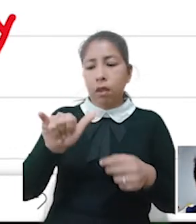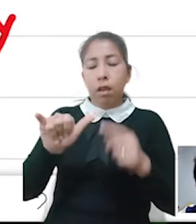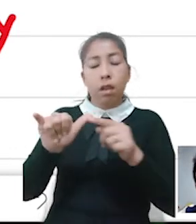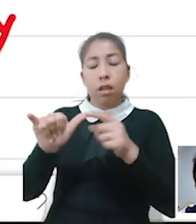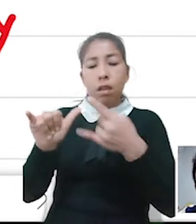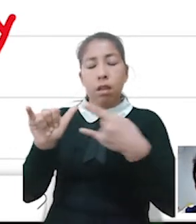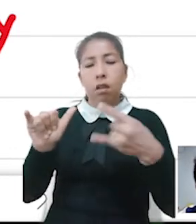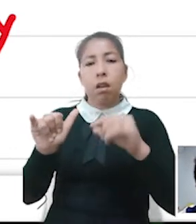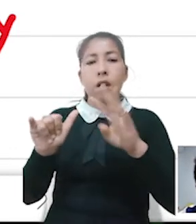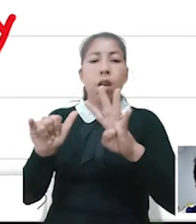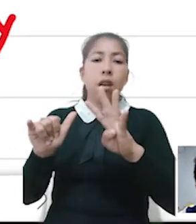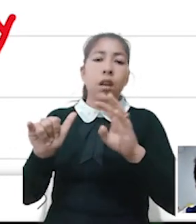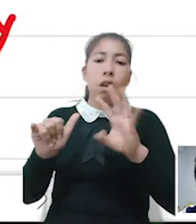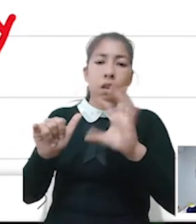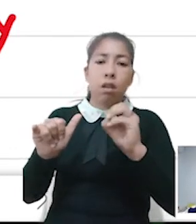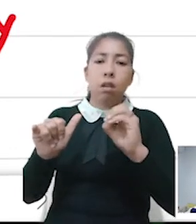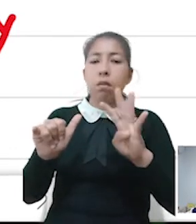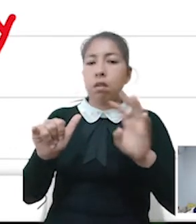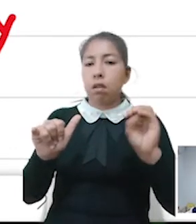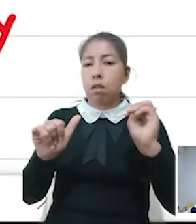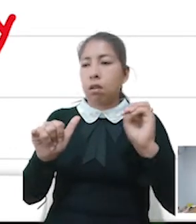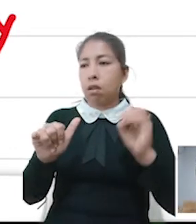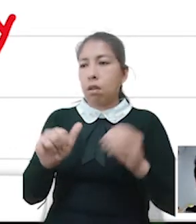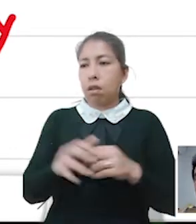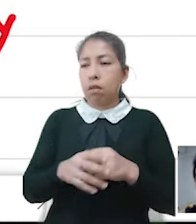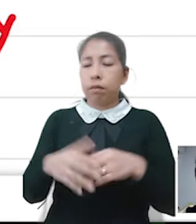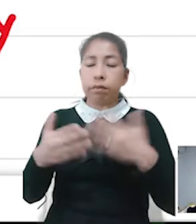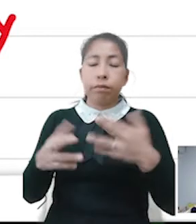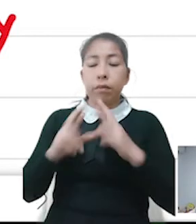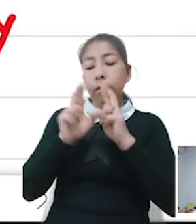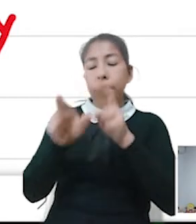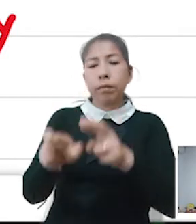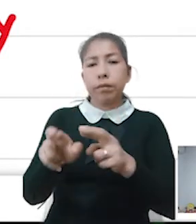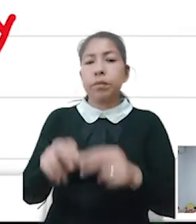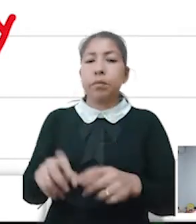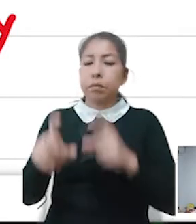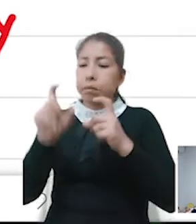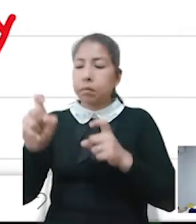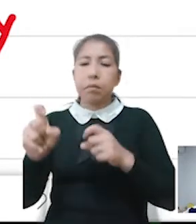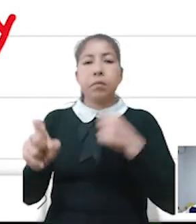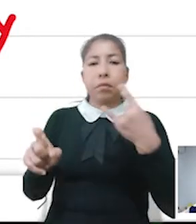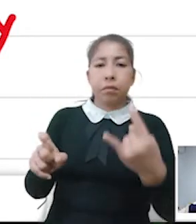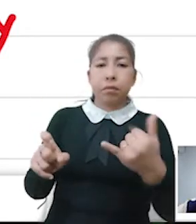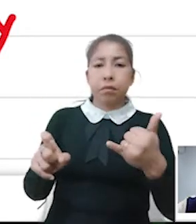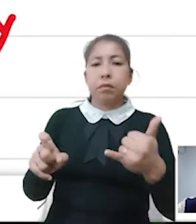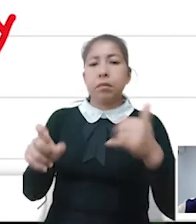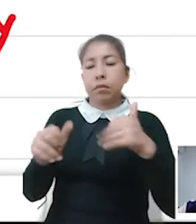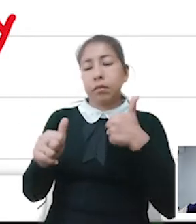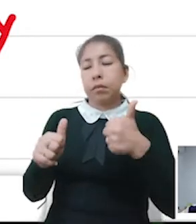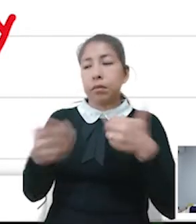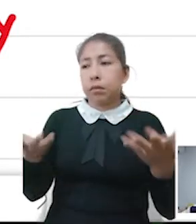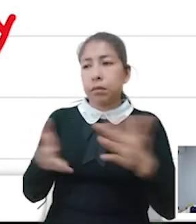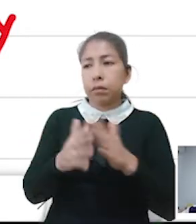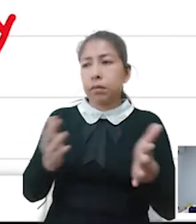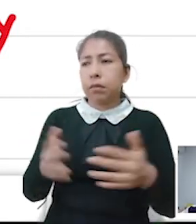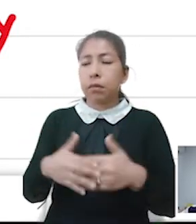0.40. Y hemos obtenido el valor del segundo cateto que nos estaba faltando. ¿Qué más nos falta